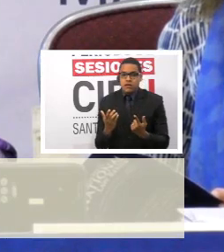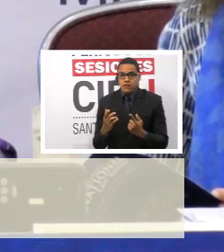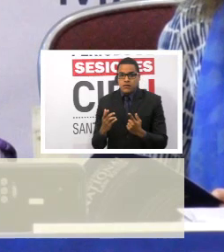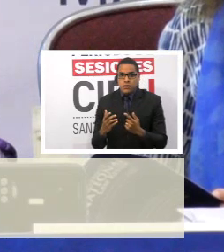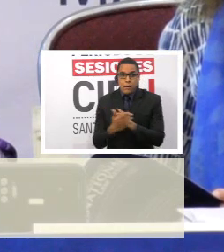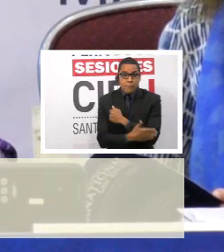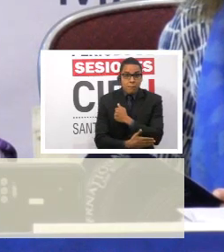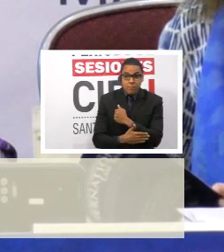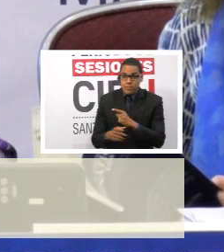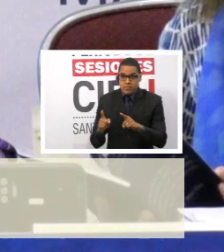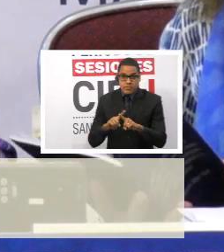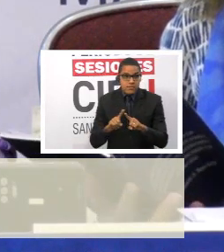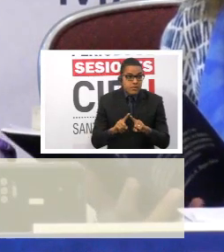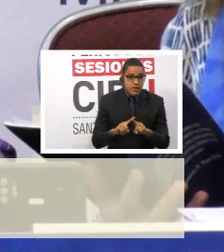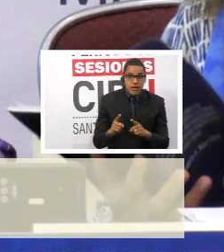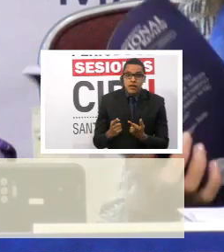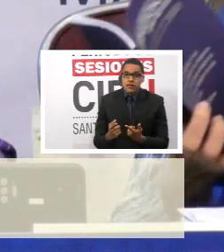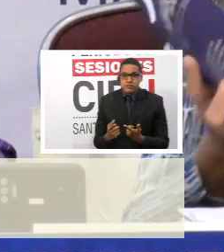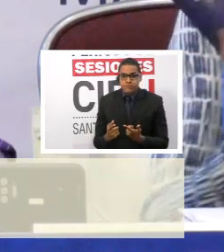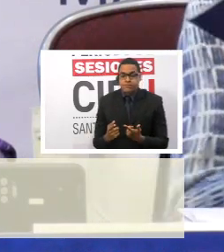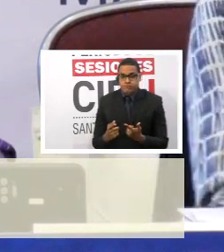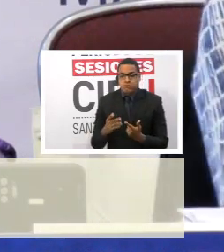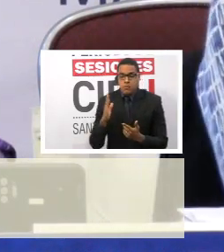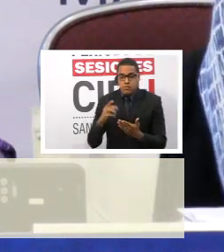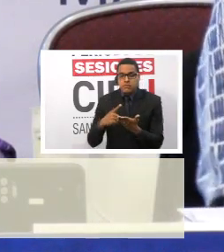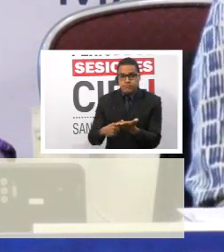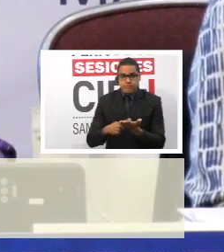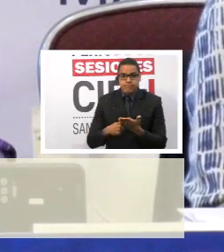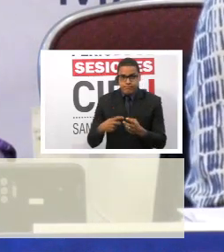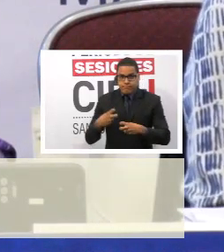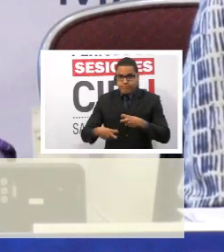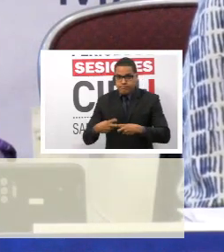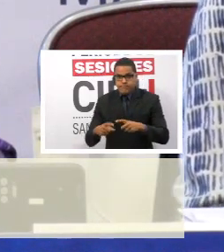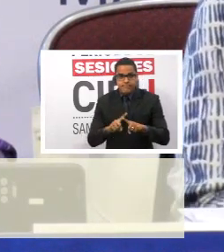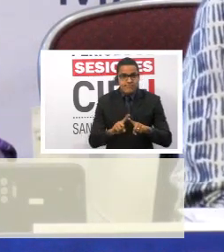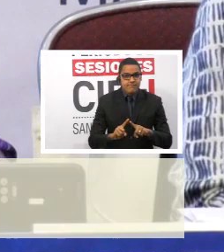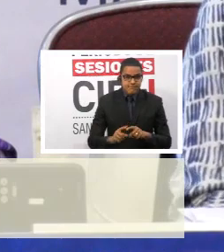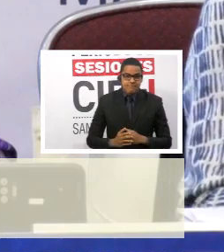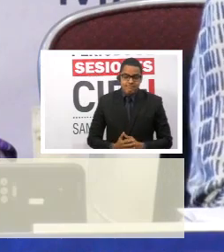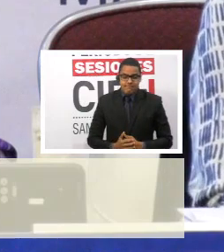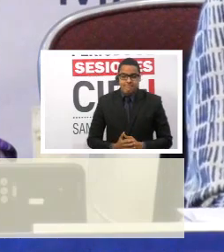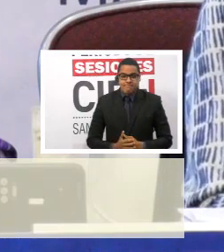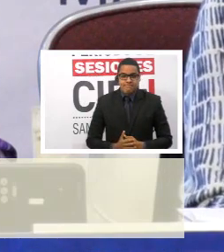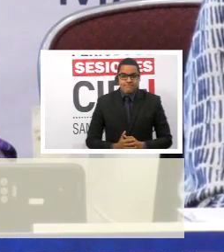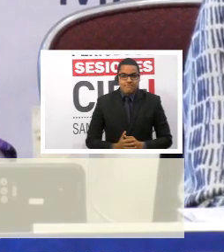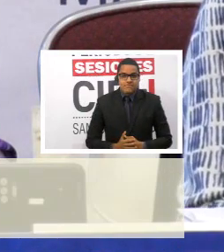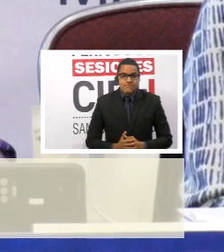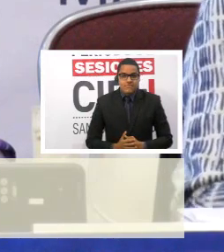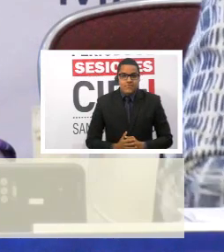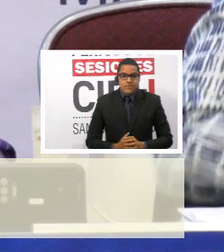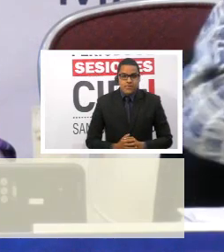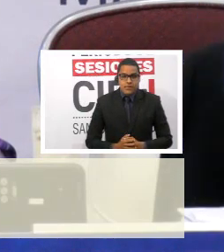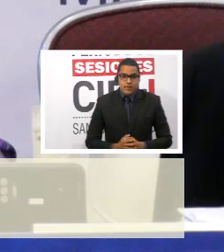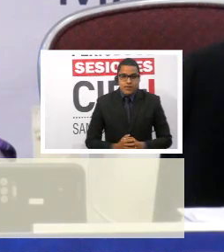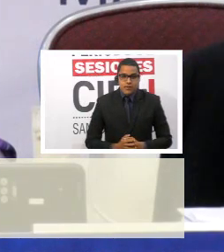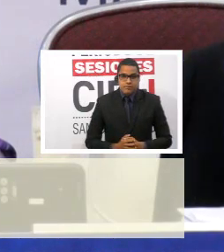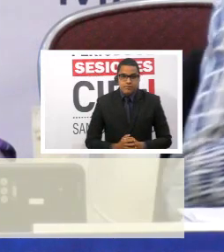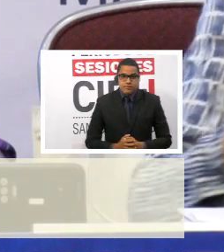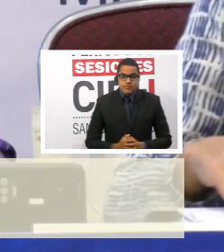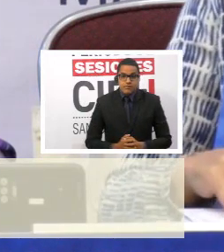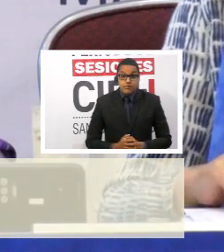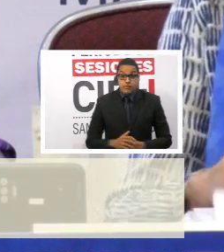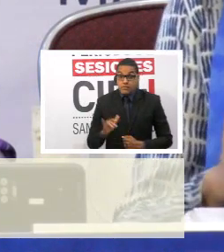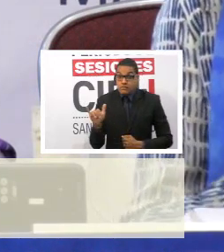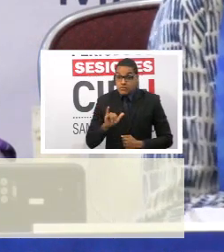de comisión information and defense martens el baile del filme knight en particular con the